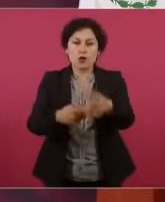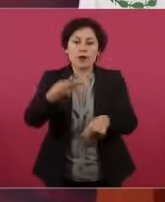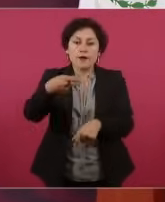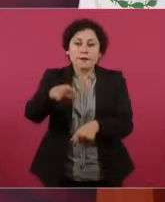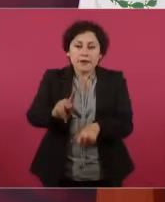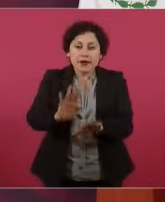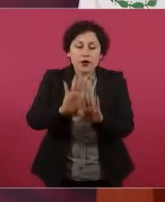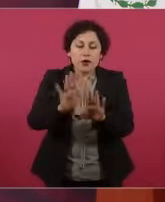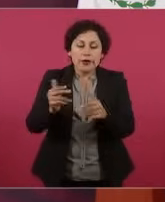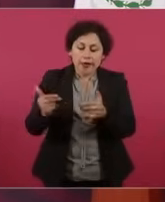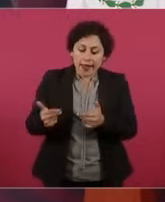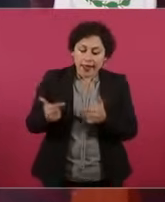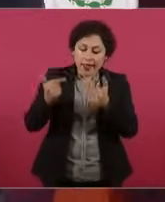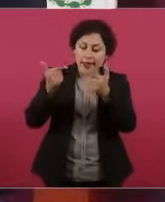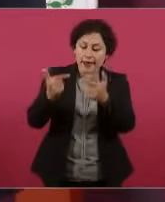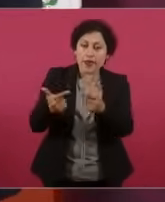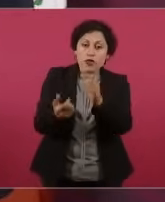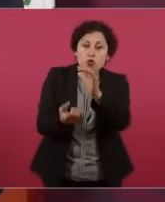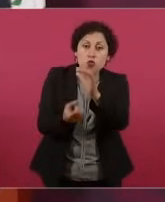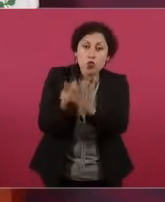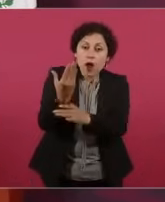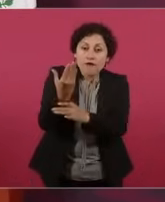ya puedan